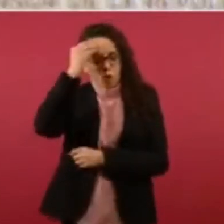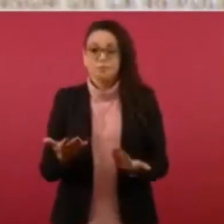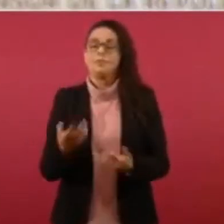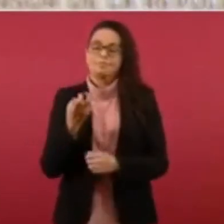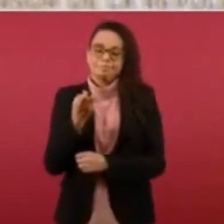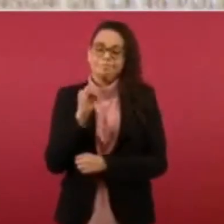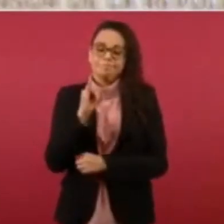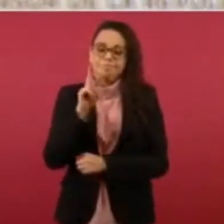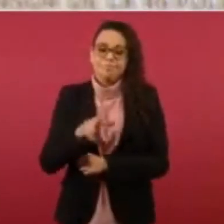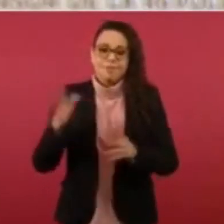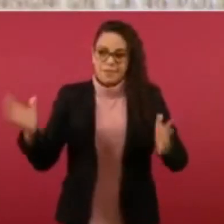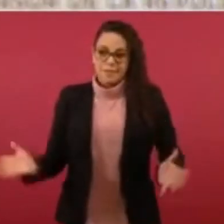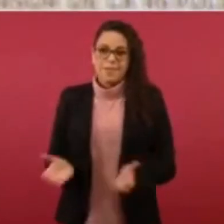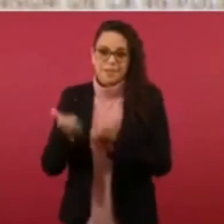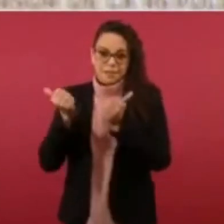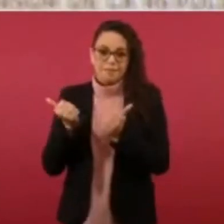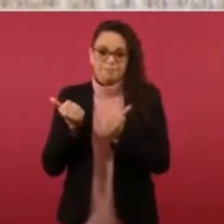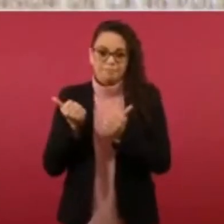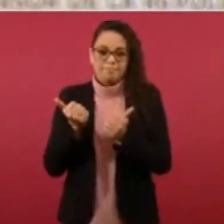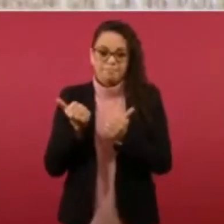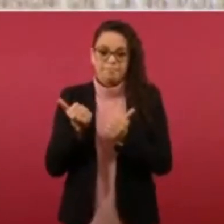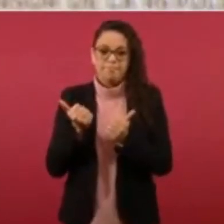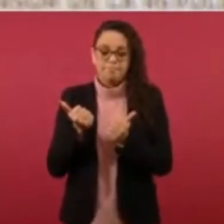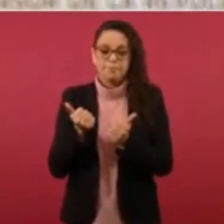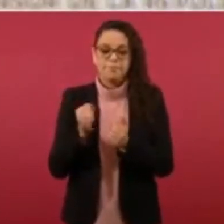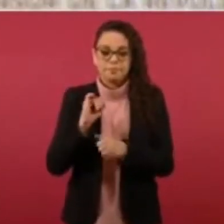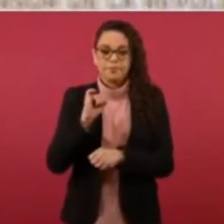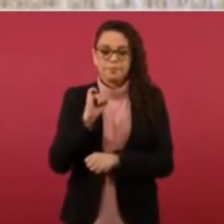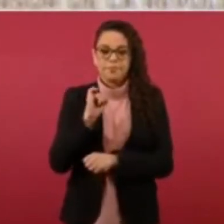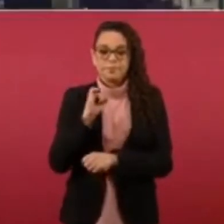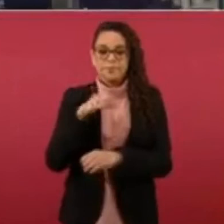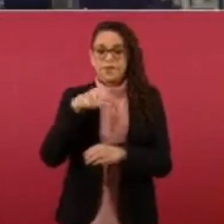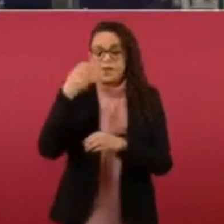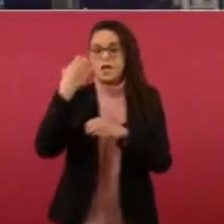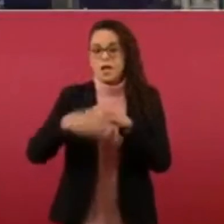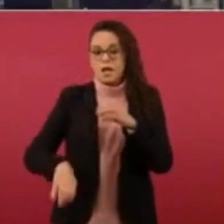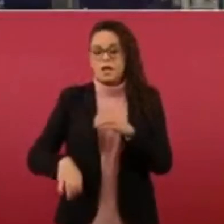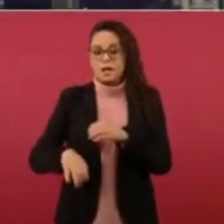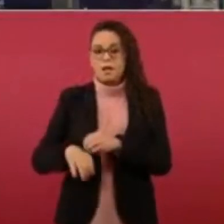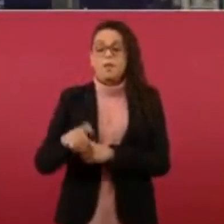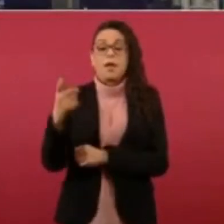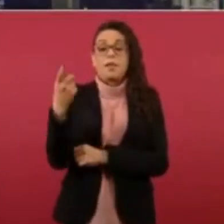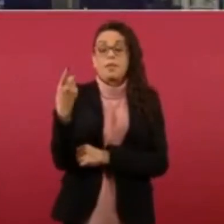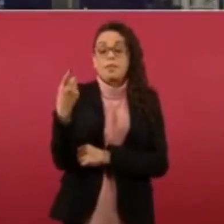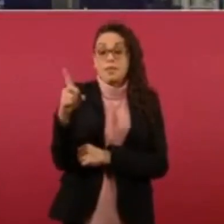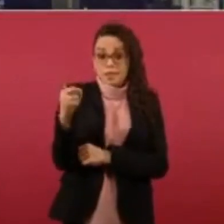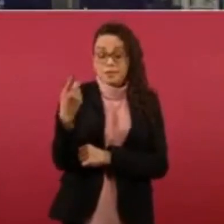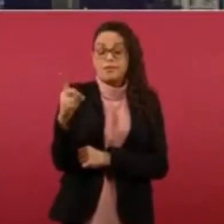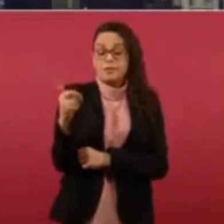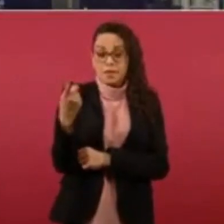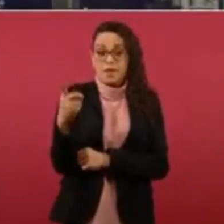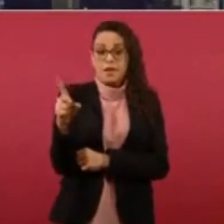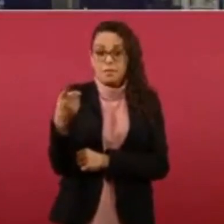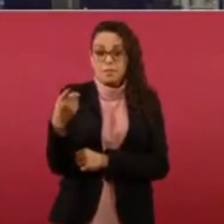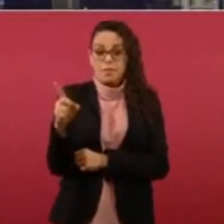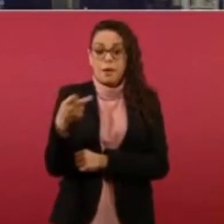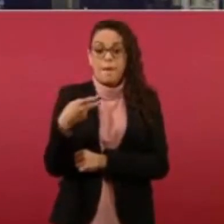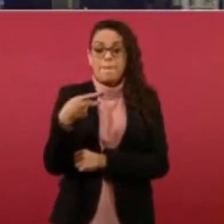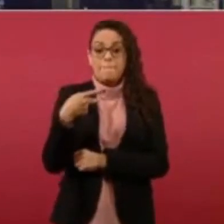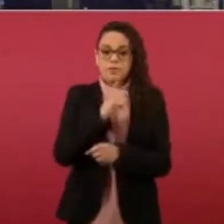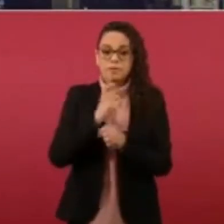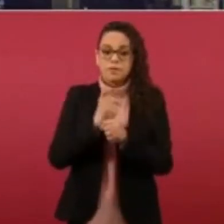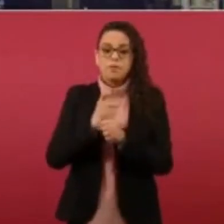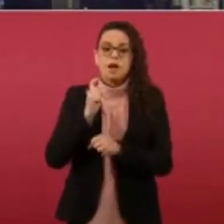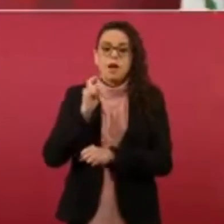sí, vamos a terminar en diciembre, pero antes ya van a estar los